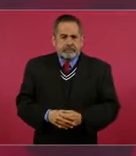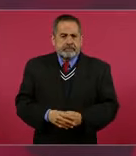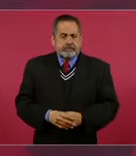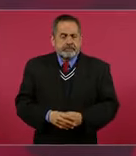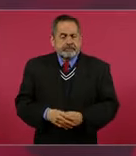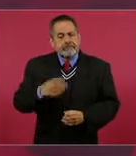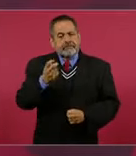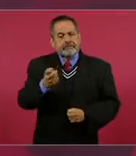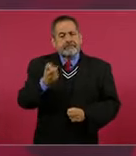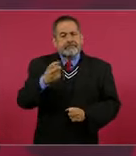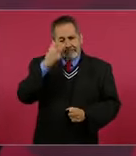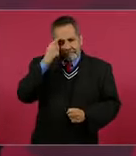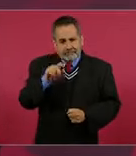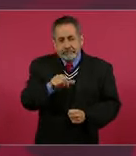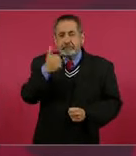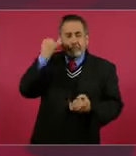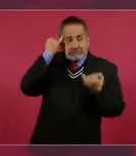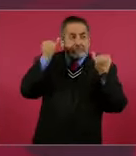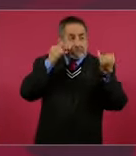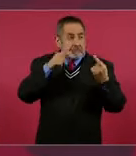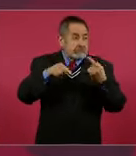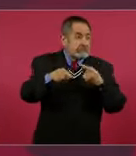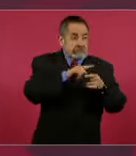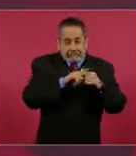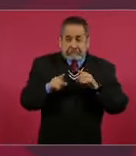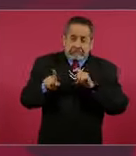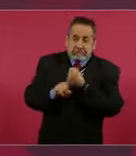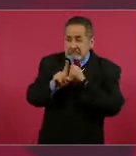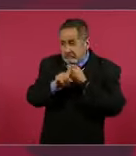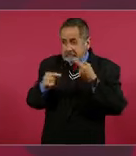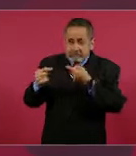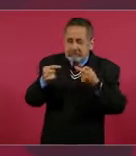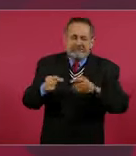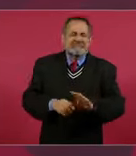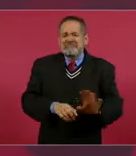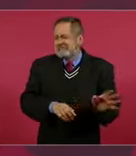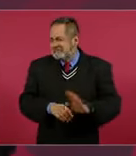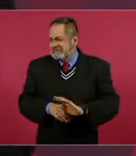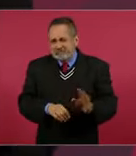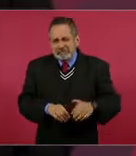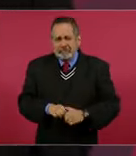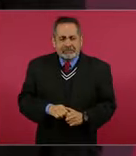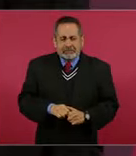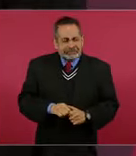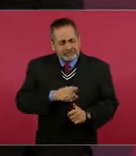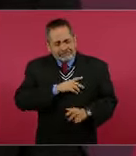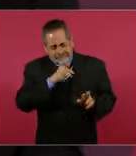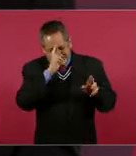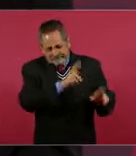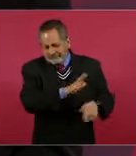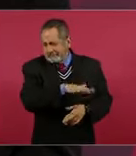Por eso, cualquier otra interpretación que yo respeto,